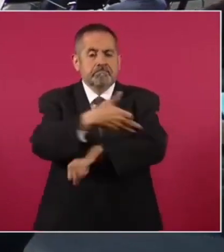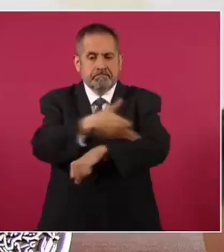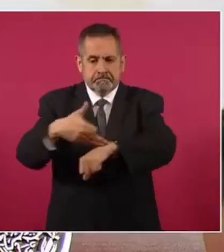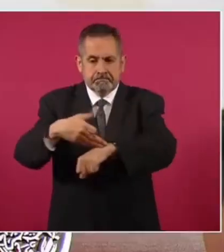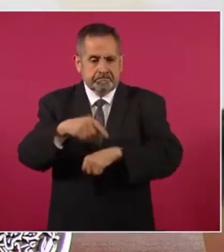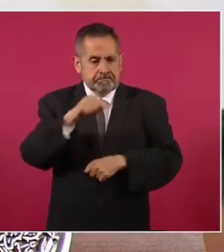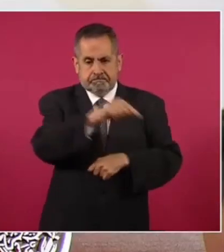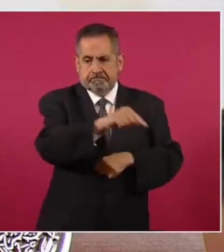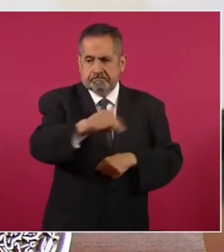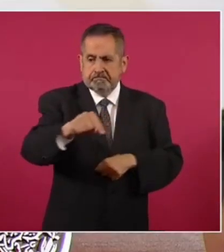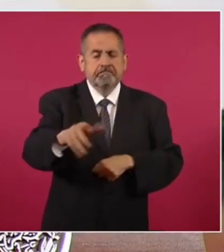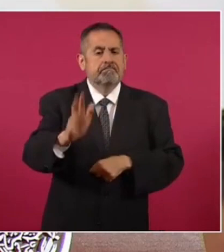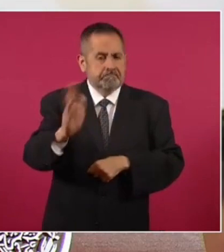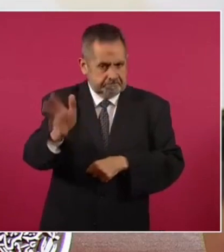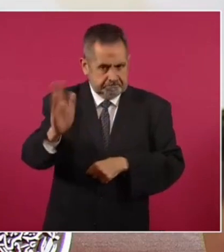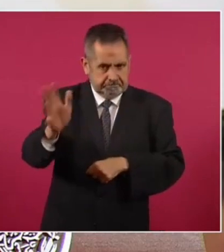familiares,